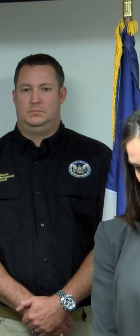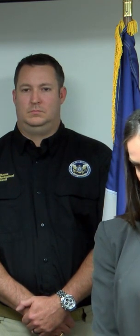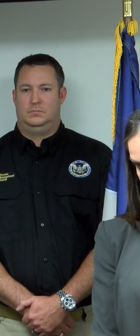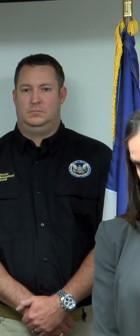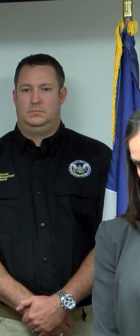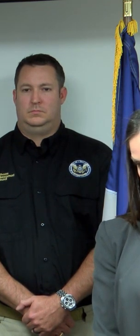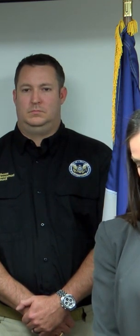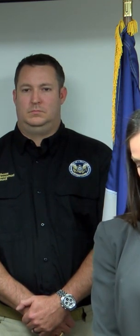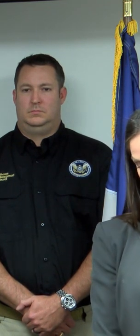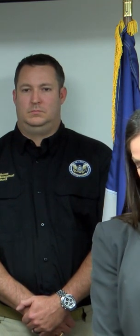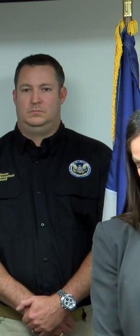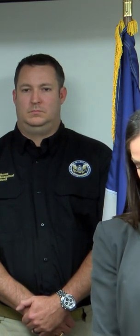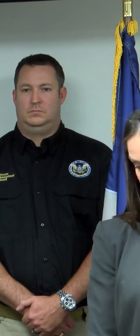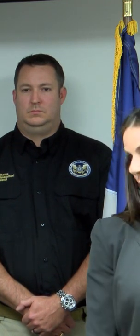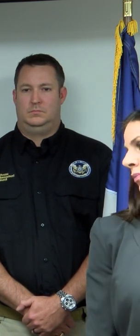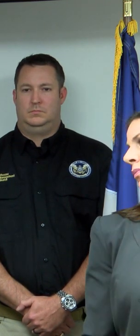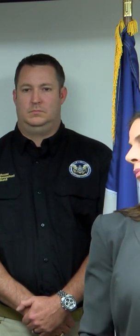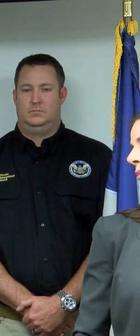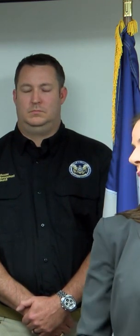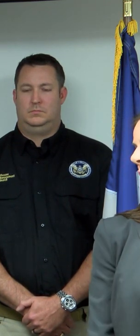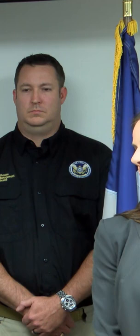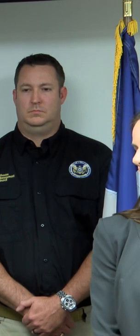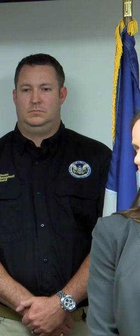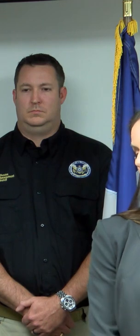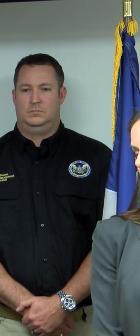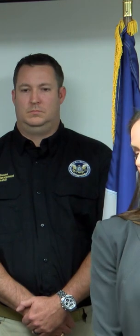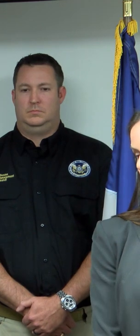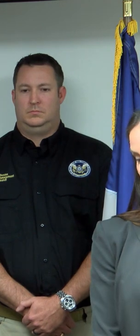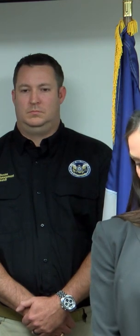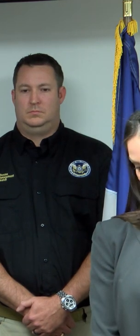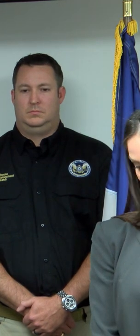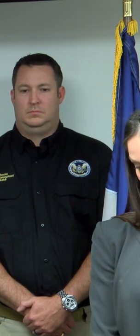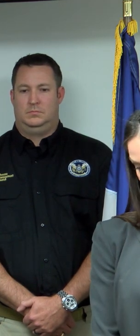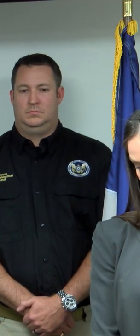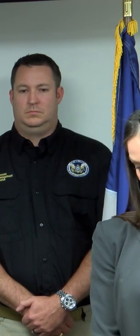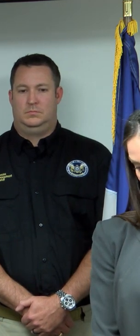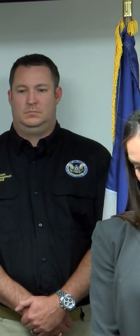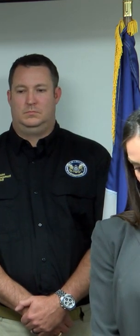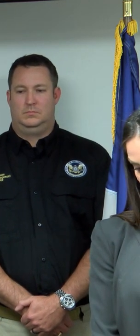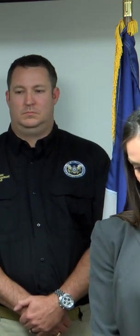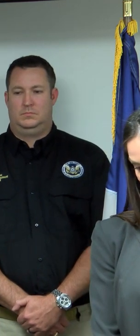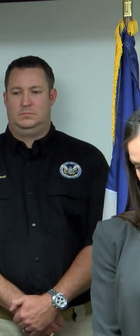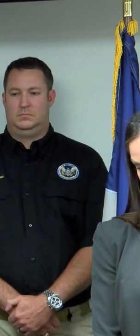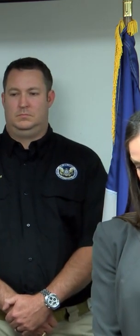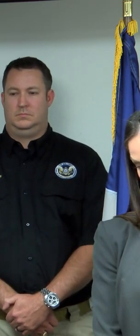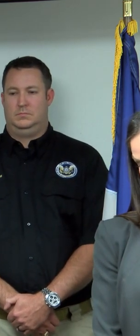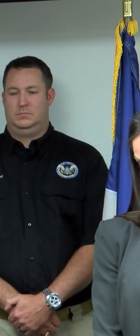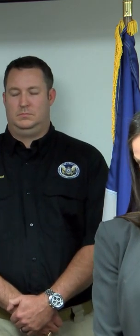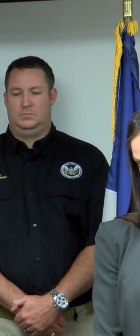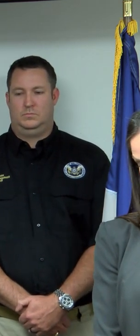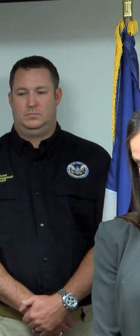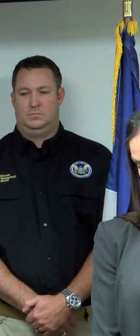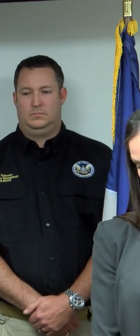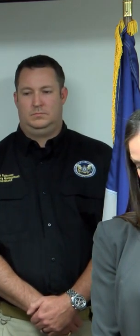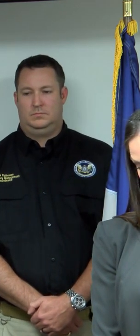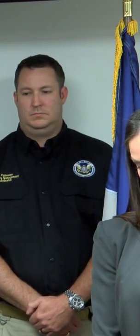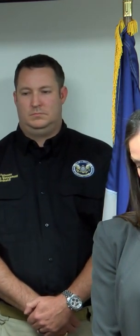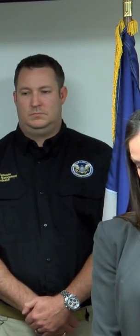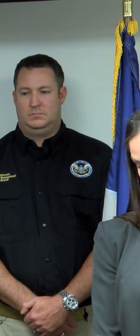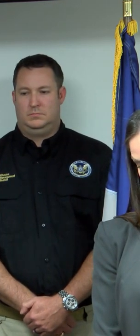de Fort Bend. Sigan visitando la página de Facebook del Condado de Fort